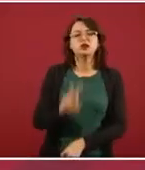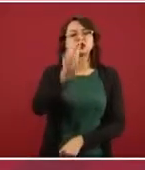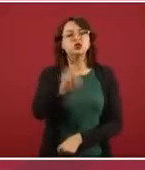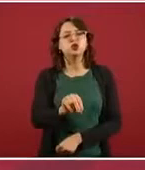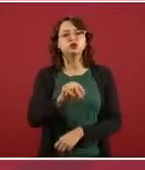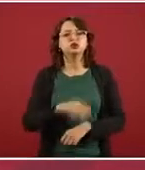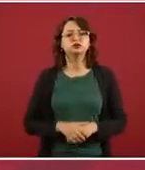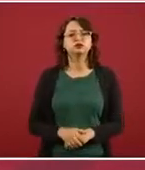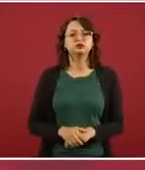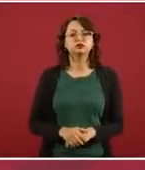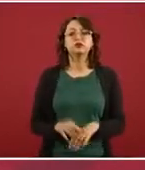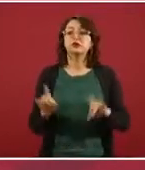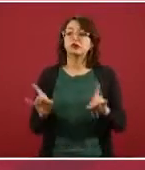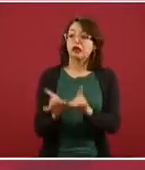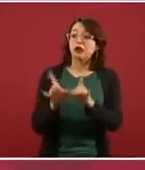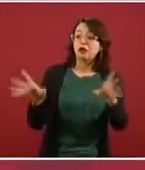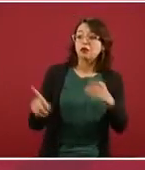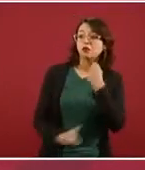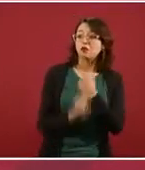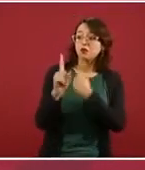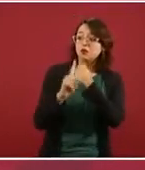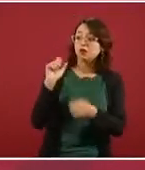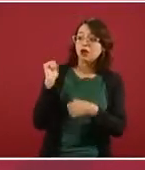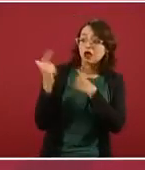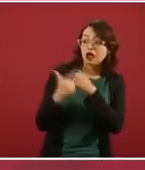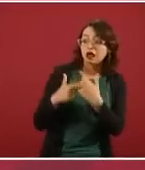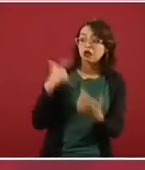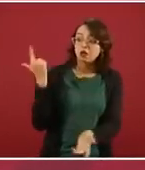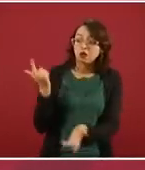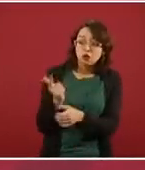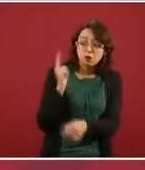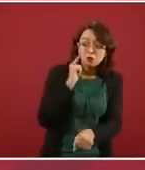Sí, resolver controversias mediante